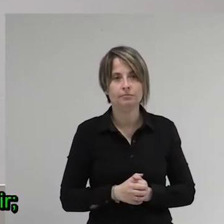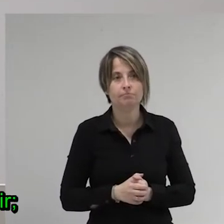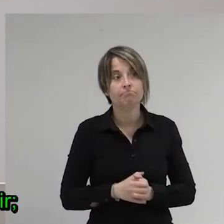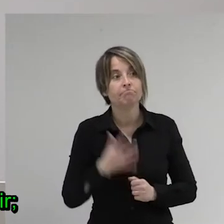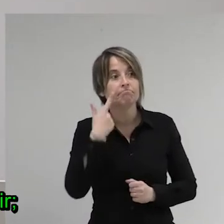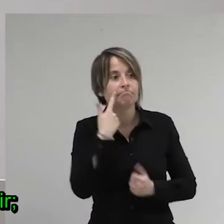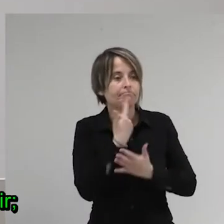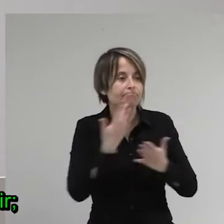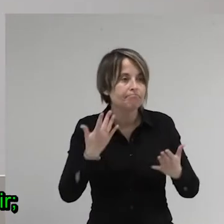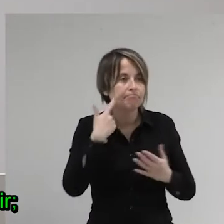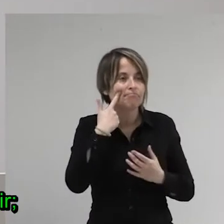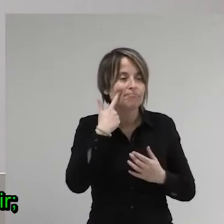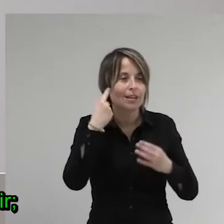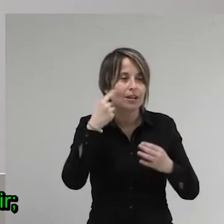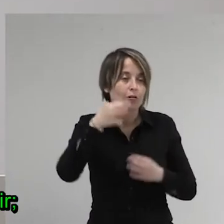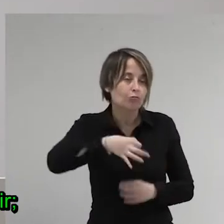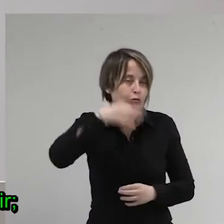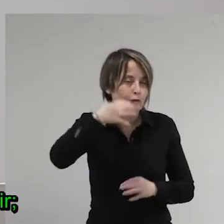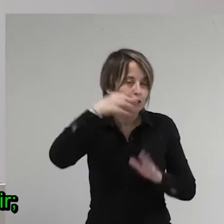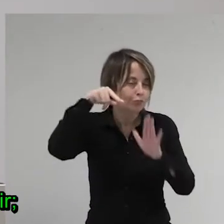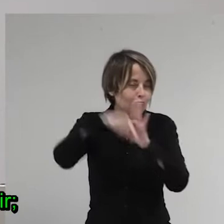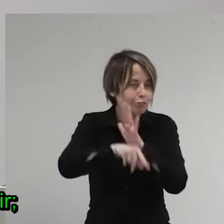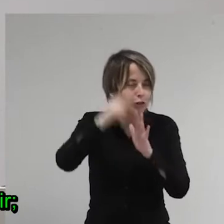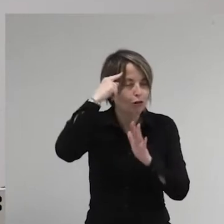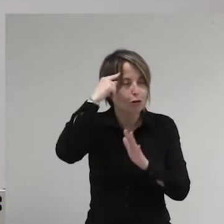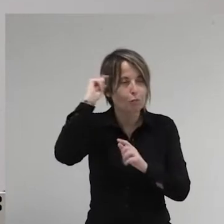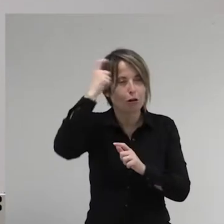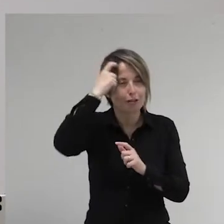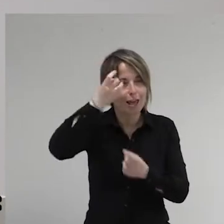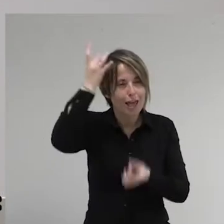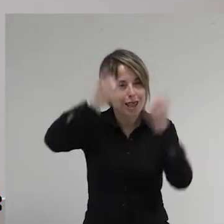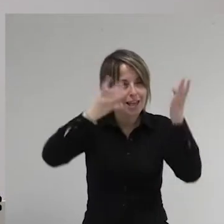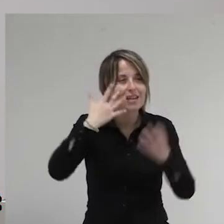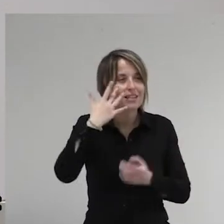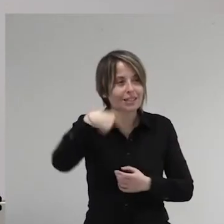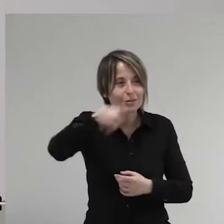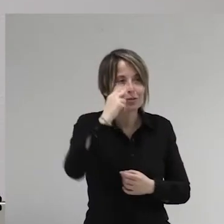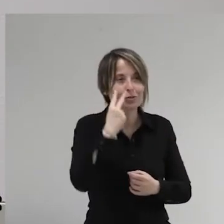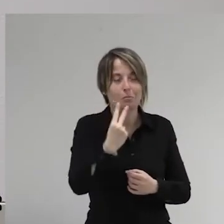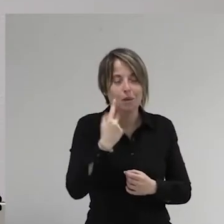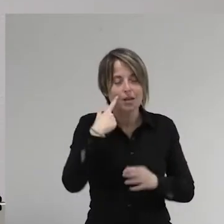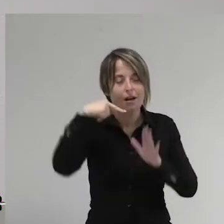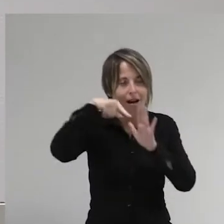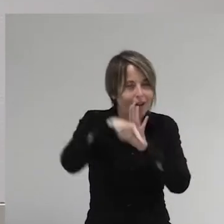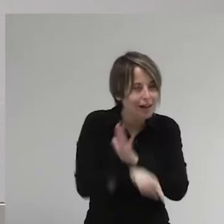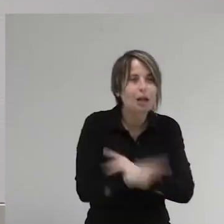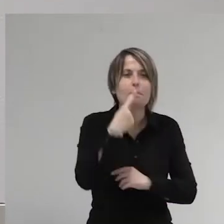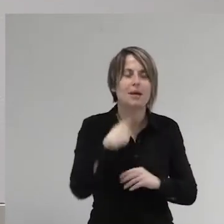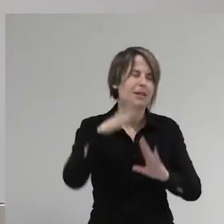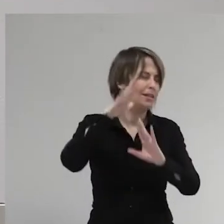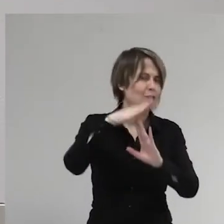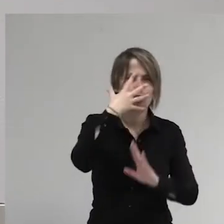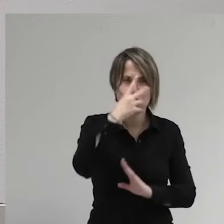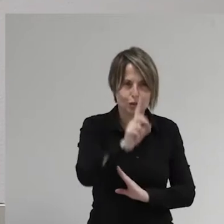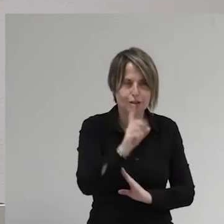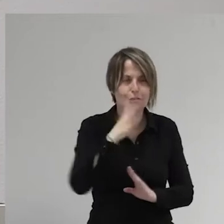Espero que no sea muy intensa, he traído como muchas ideas que quería decir. Si veis que es muy intenso, me decís, oye, este no lo entiendo,